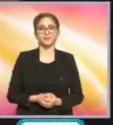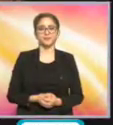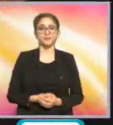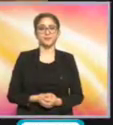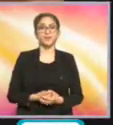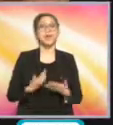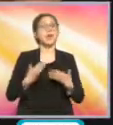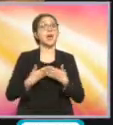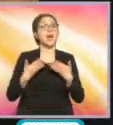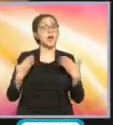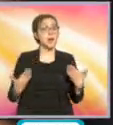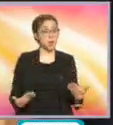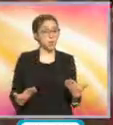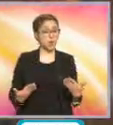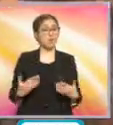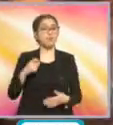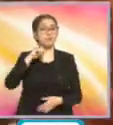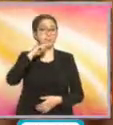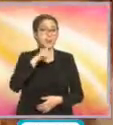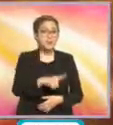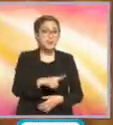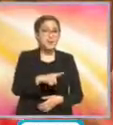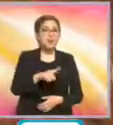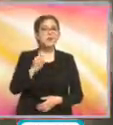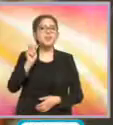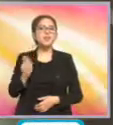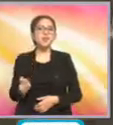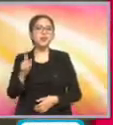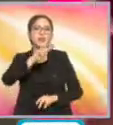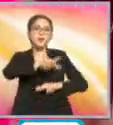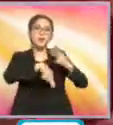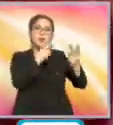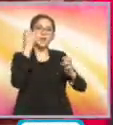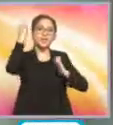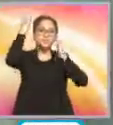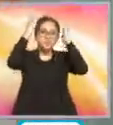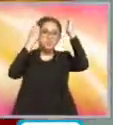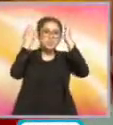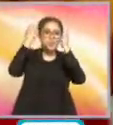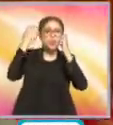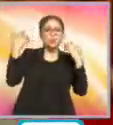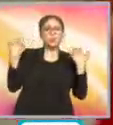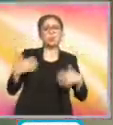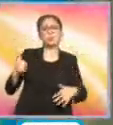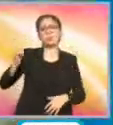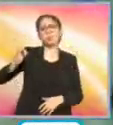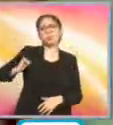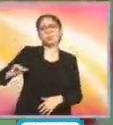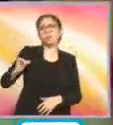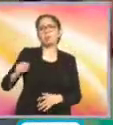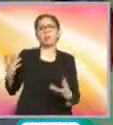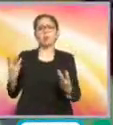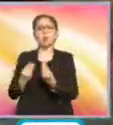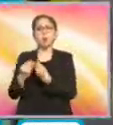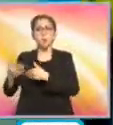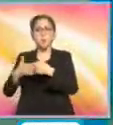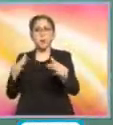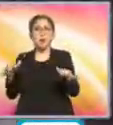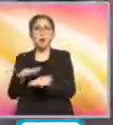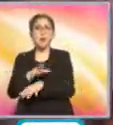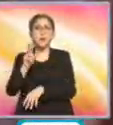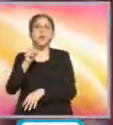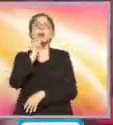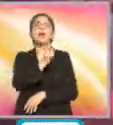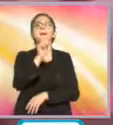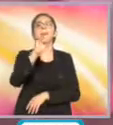Ahora lo mismo, pero también lo contrario. ¿Qué tal ir a la exposición de una pequeña amiga que no pasa de moda? Así es, el